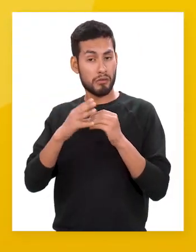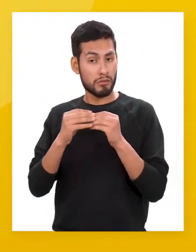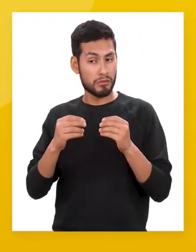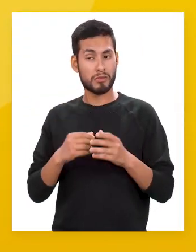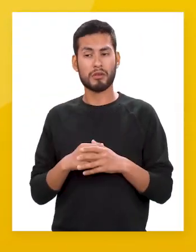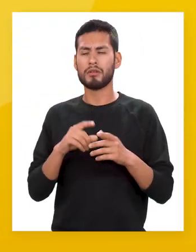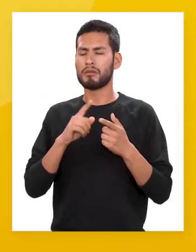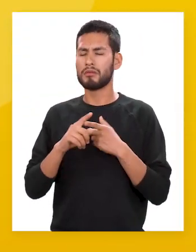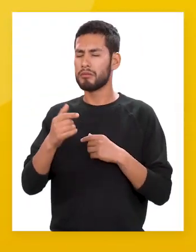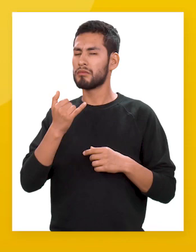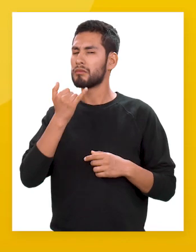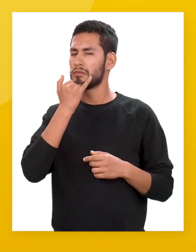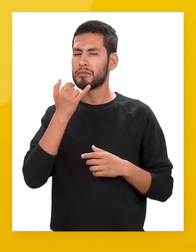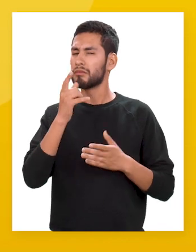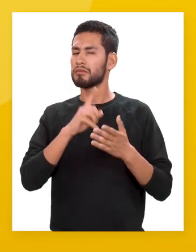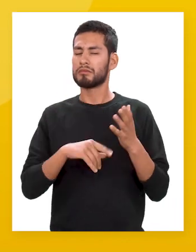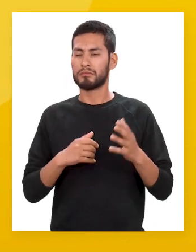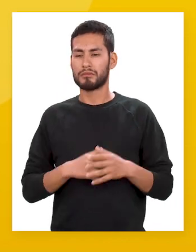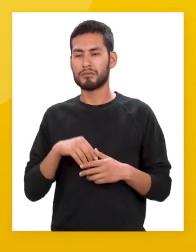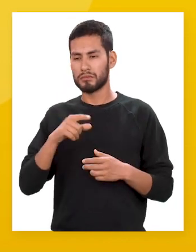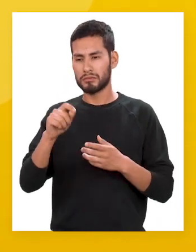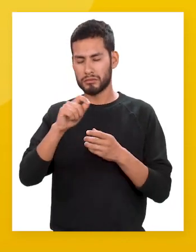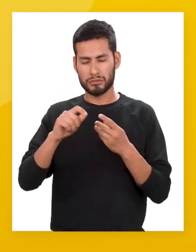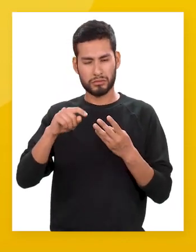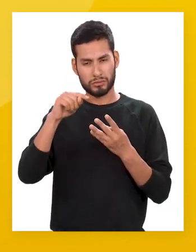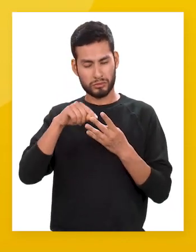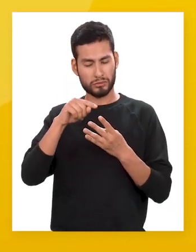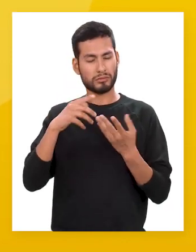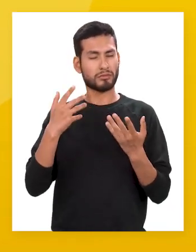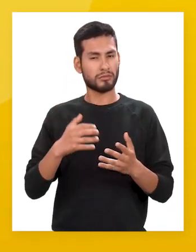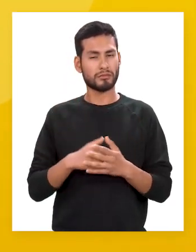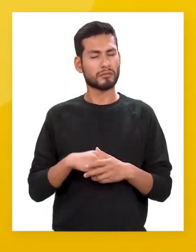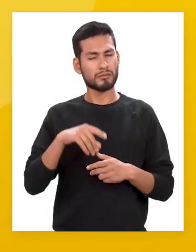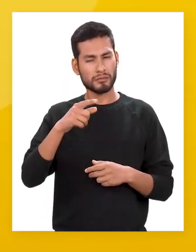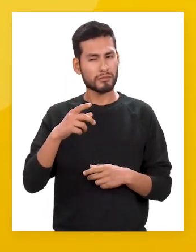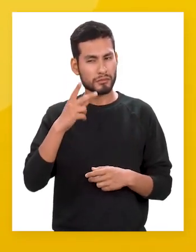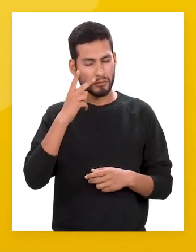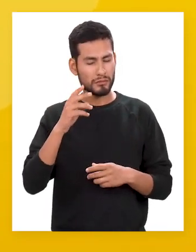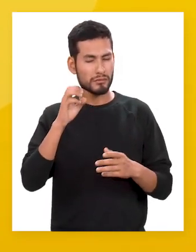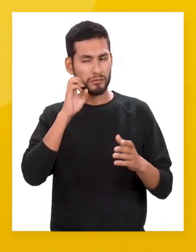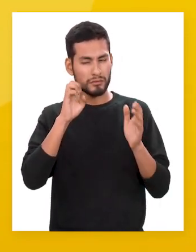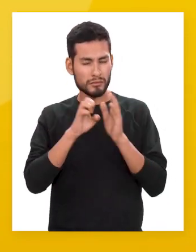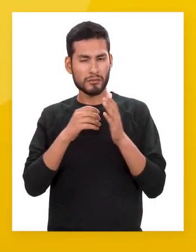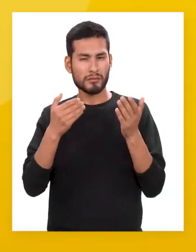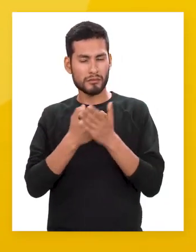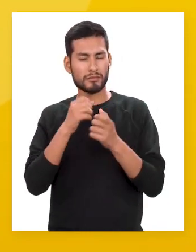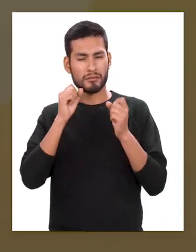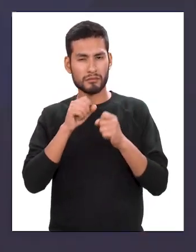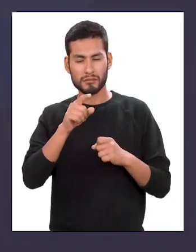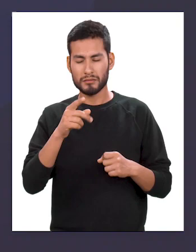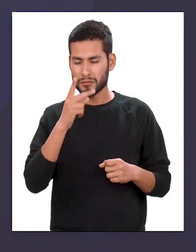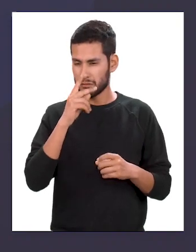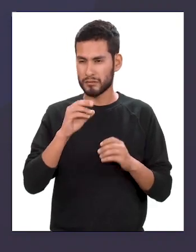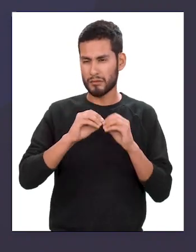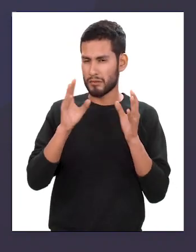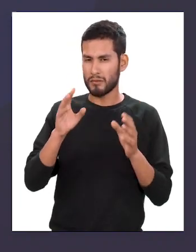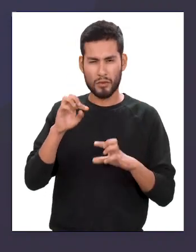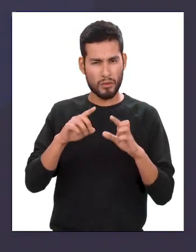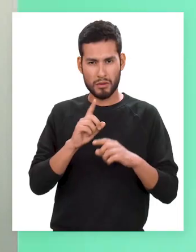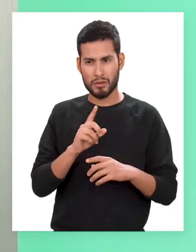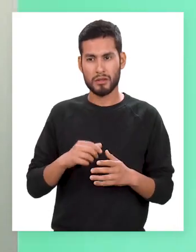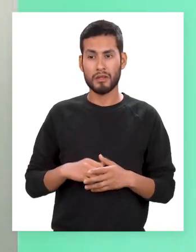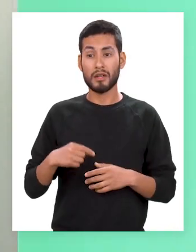lima para uñas, cuando lo que yo en realidad quería era la fruta. Tenemos para ustedes un par de nuevos ejemplos para que no queden